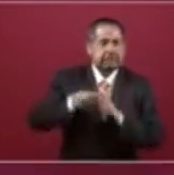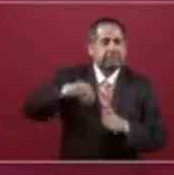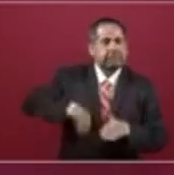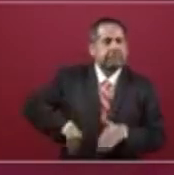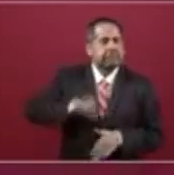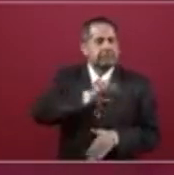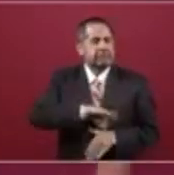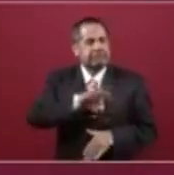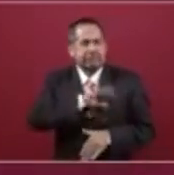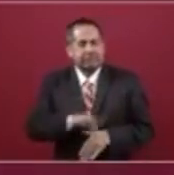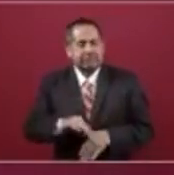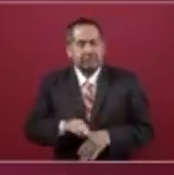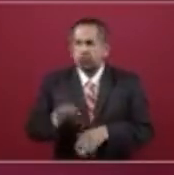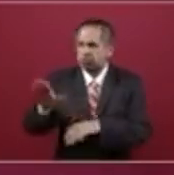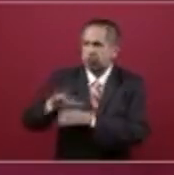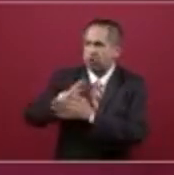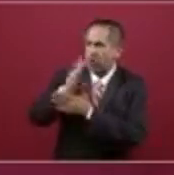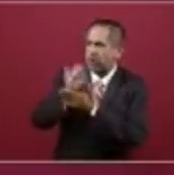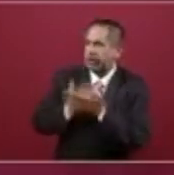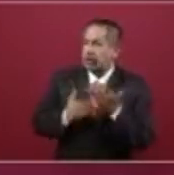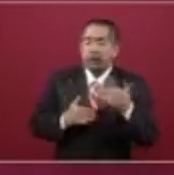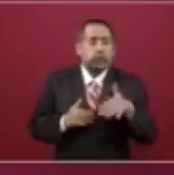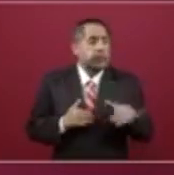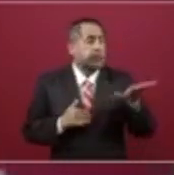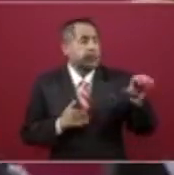que obtenían contratos